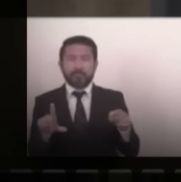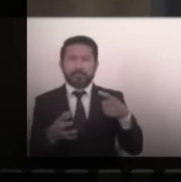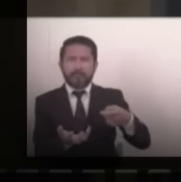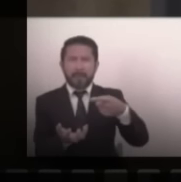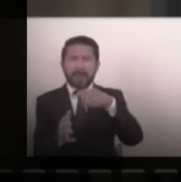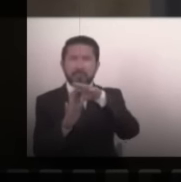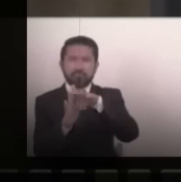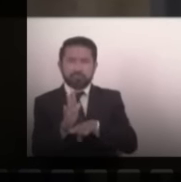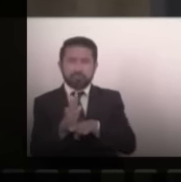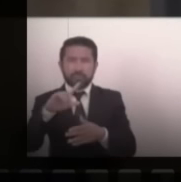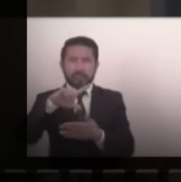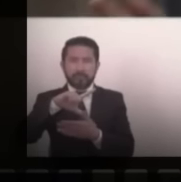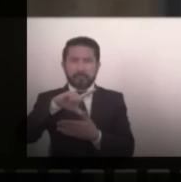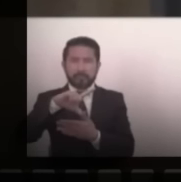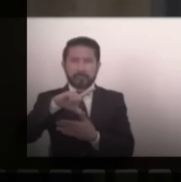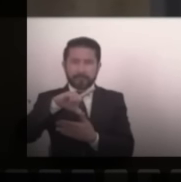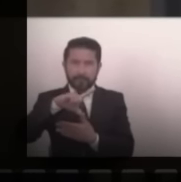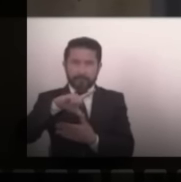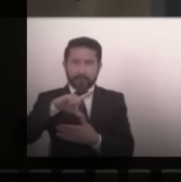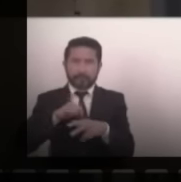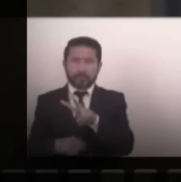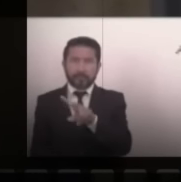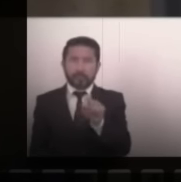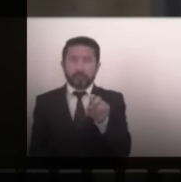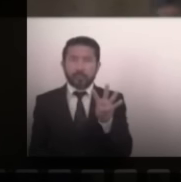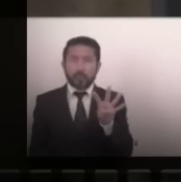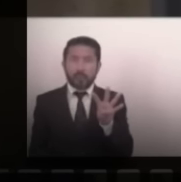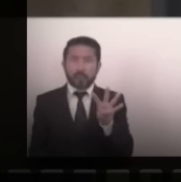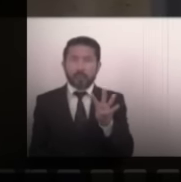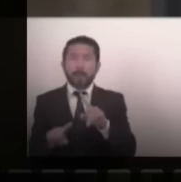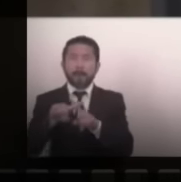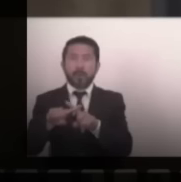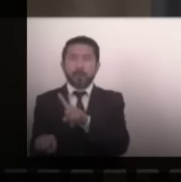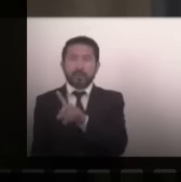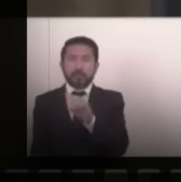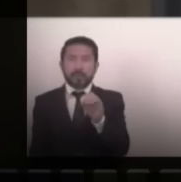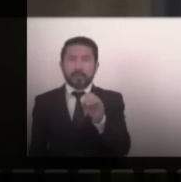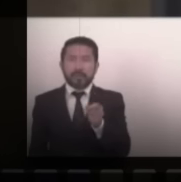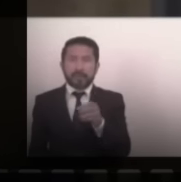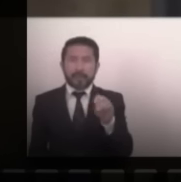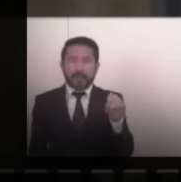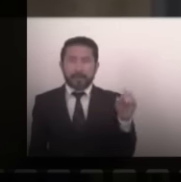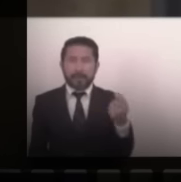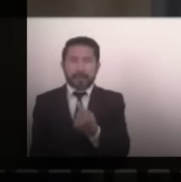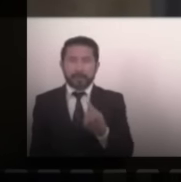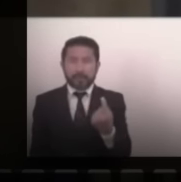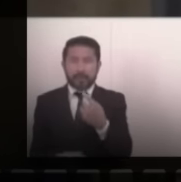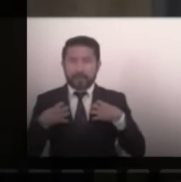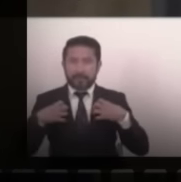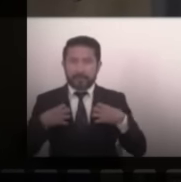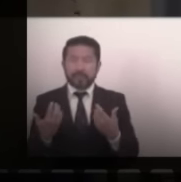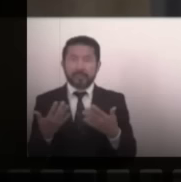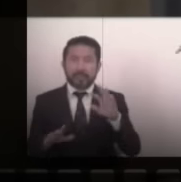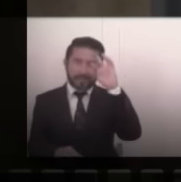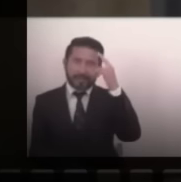baja de toda latinoamérica 2.4 por cada 100000 habitantes ya